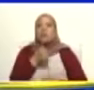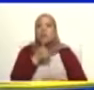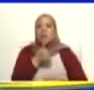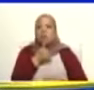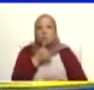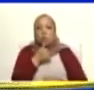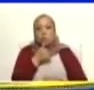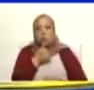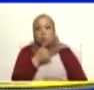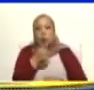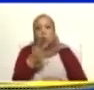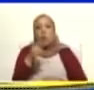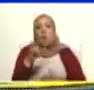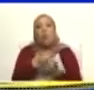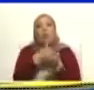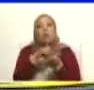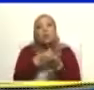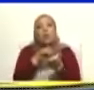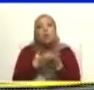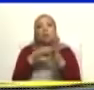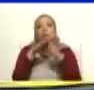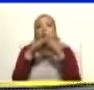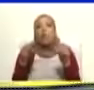¿Quiénes de ustedes tienen WhatsApp?